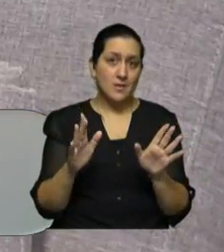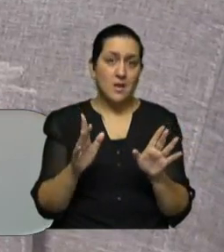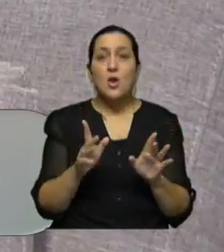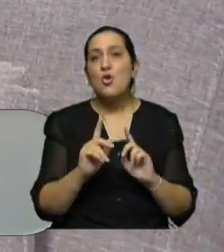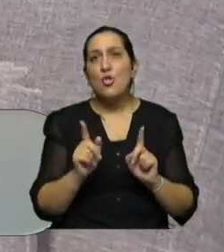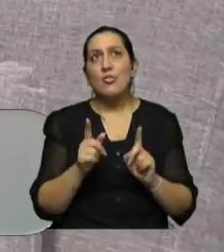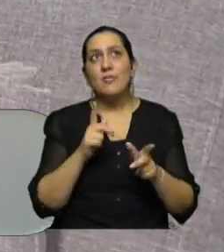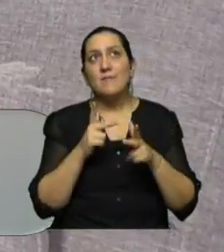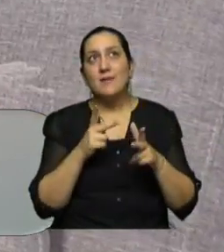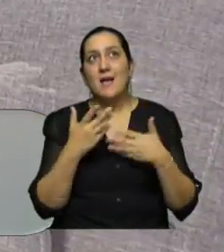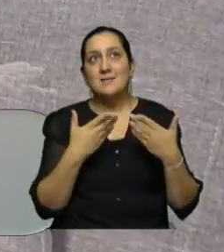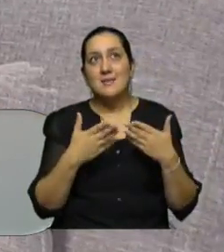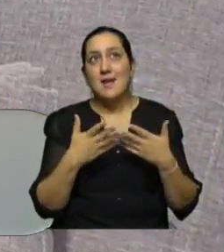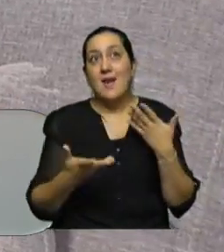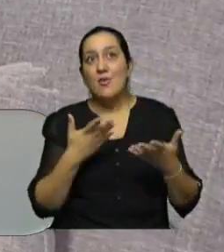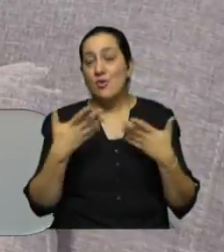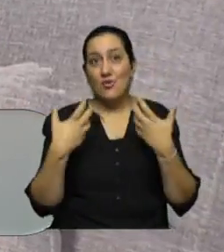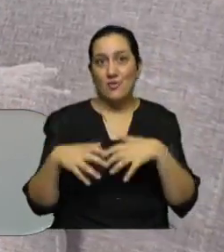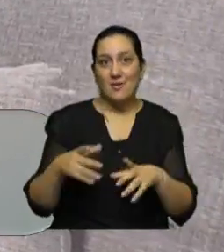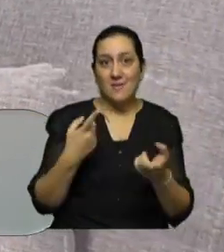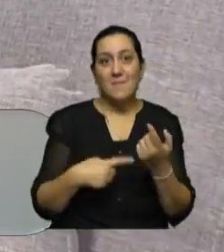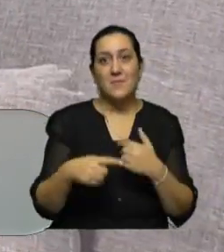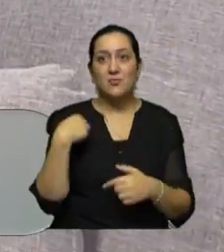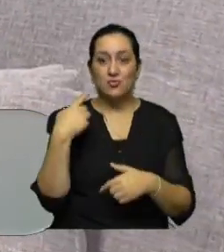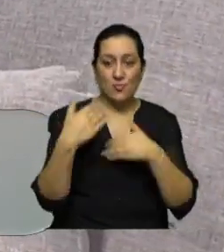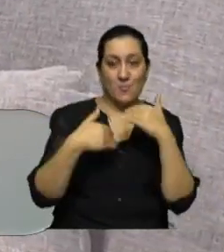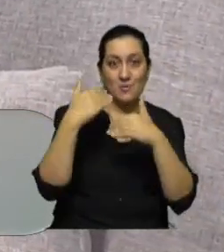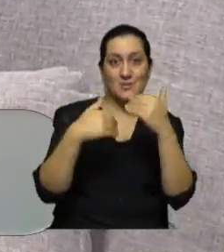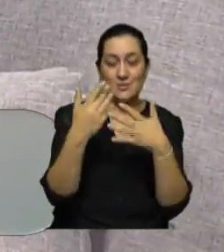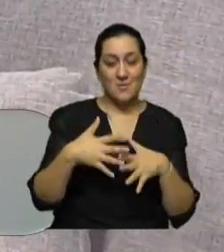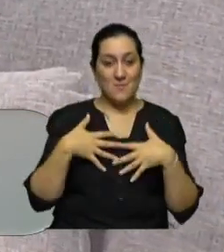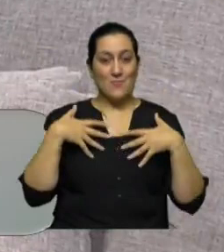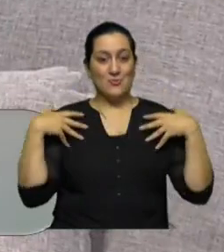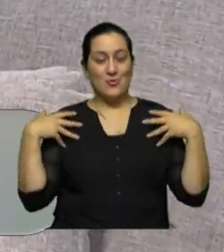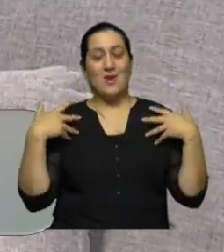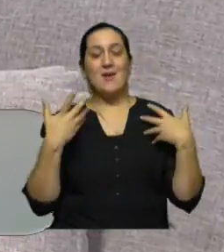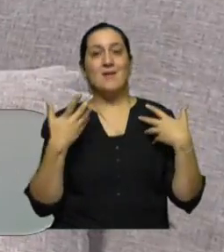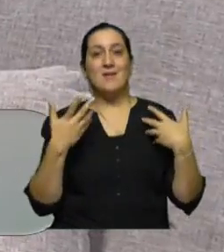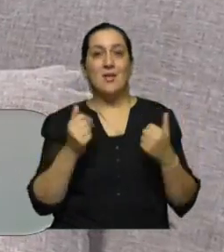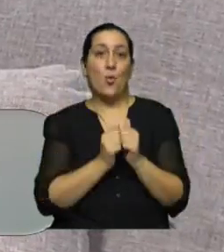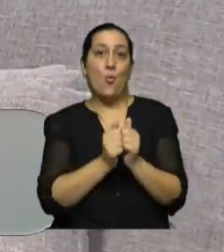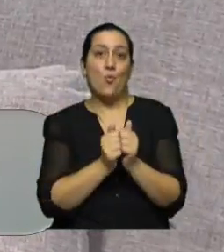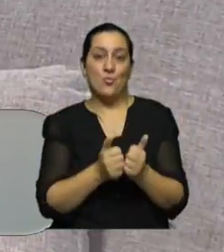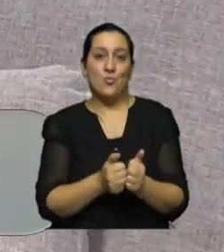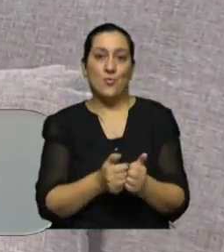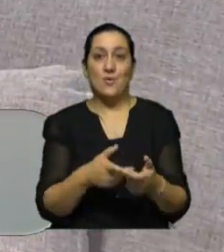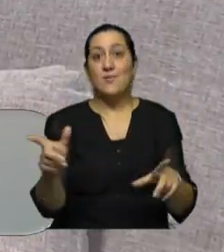nada que no quiera, ¿no? Pero como energéticamente, y como que vivimos un proceso emocional en conjunto, y después, cuando termina la obra, yo